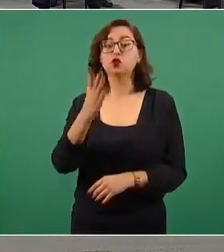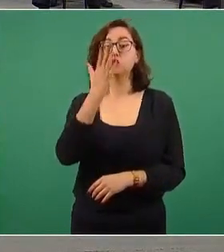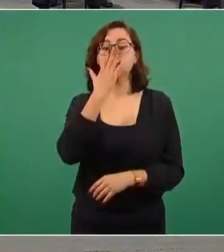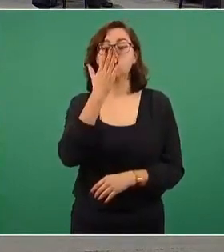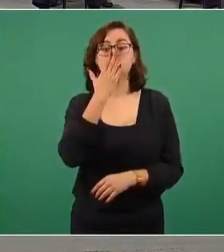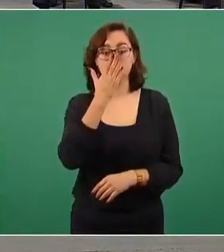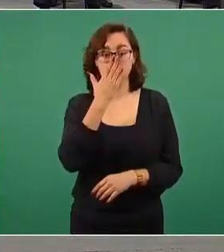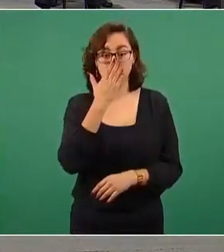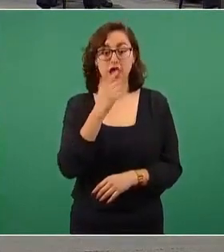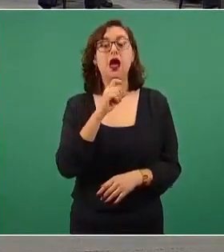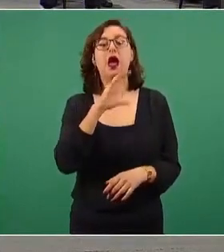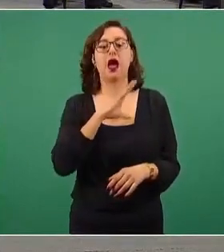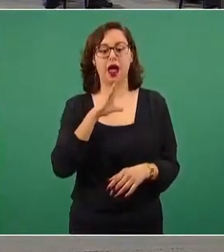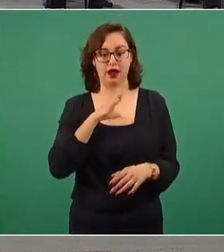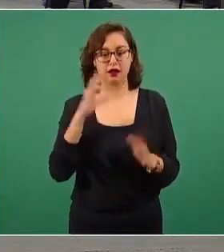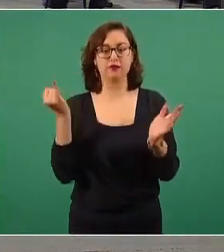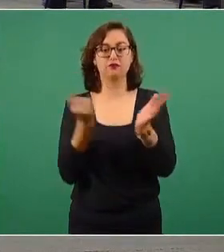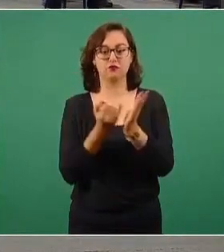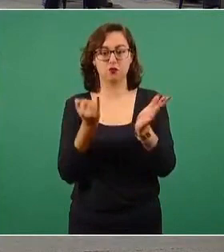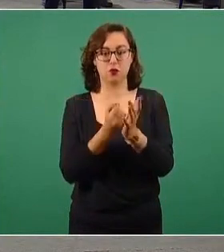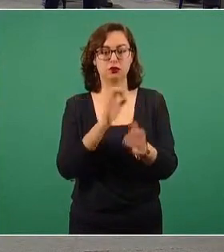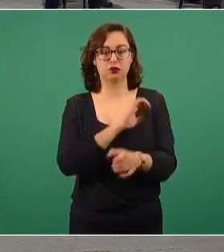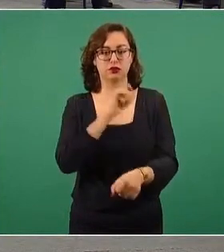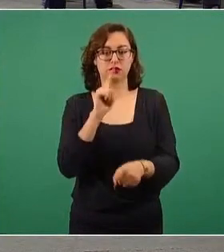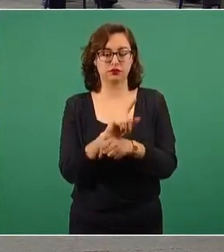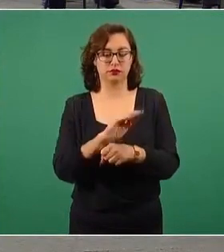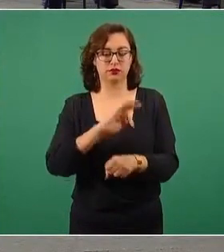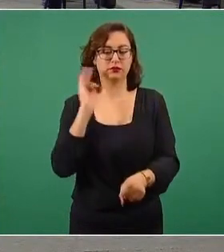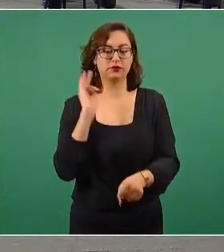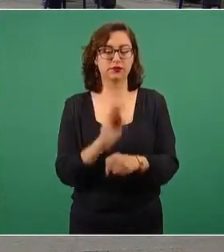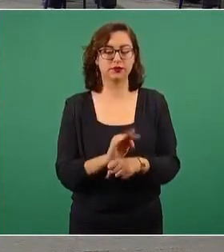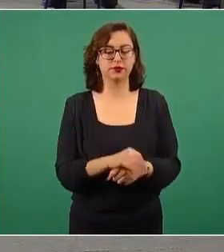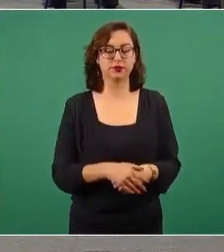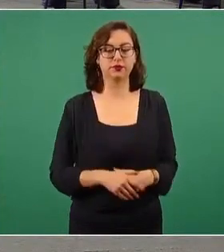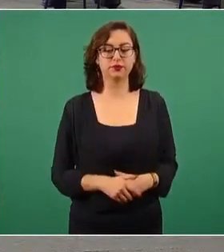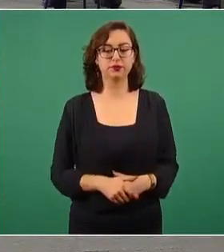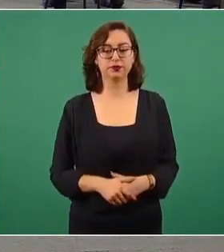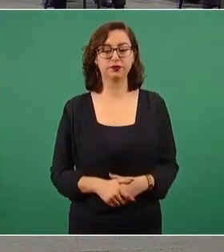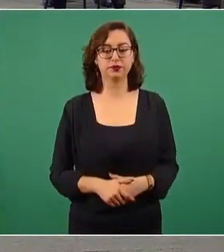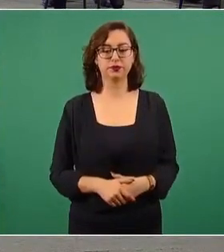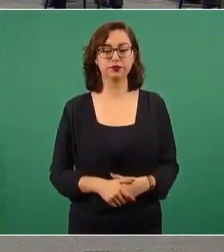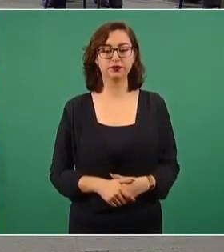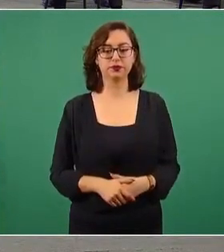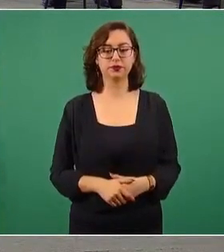hay ese subsidio especial que se va a otorgar.